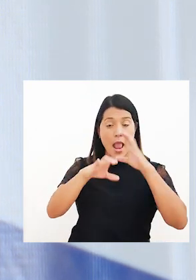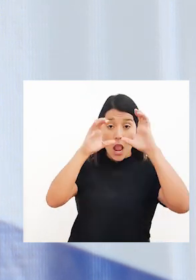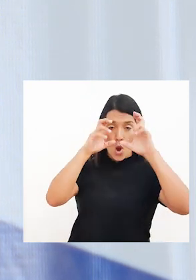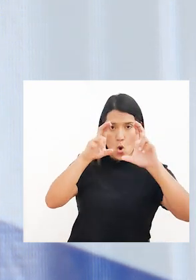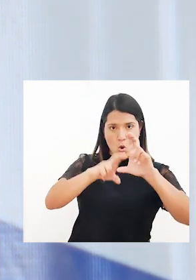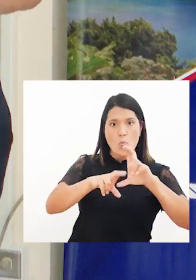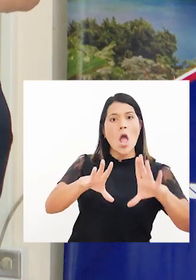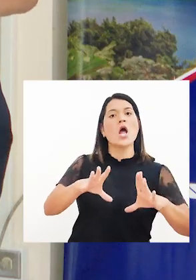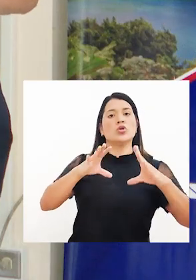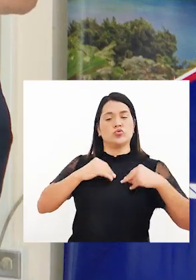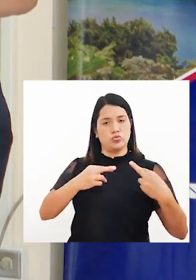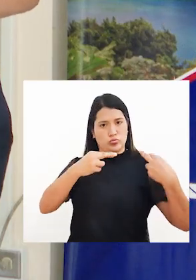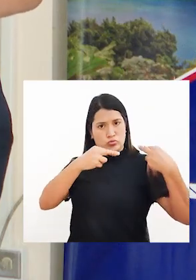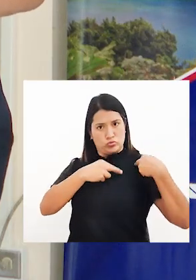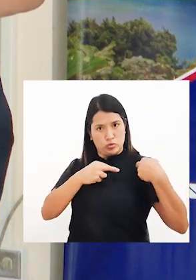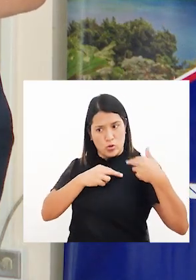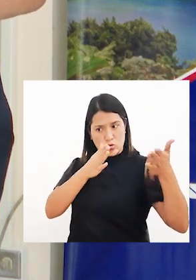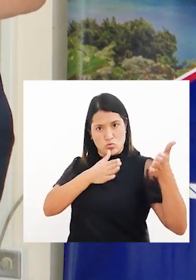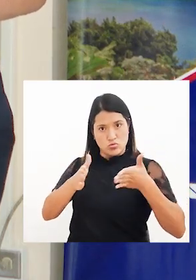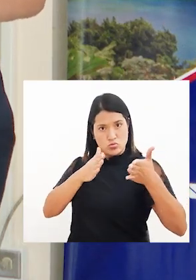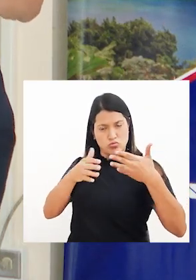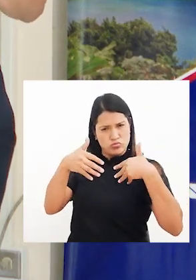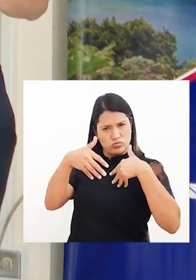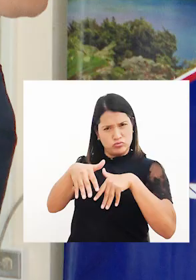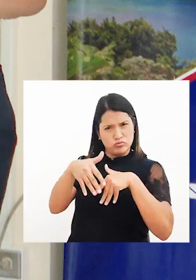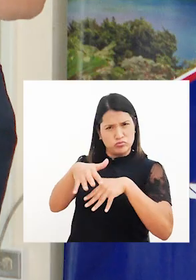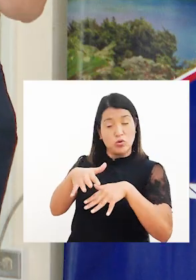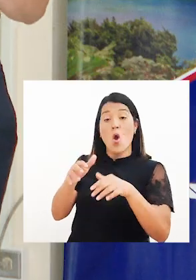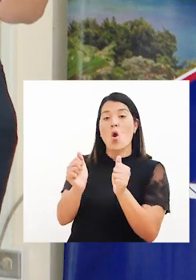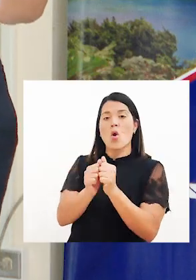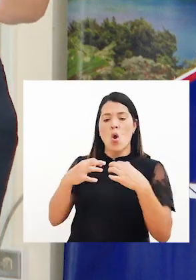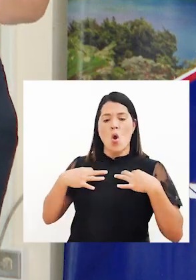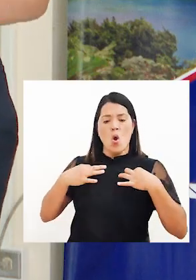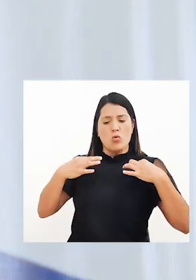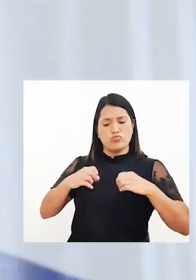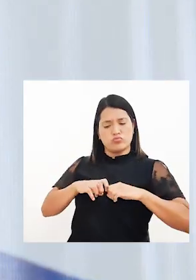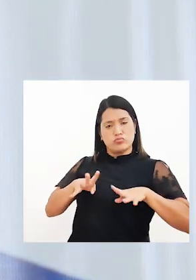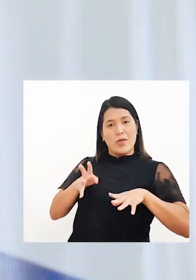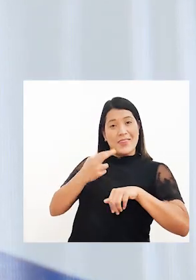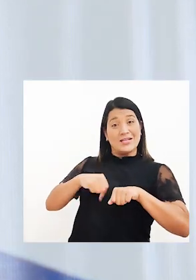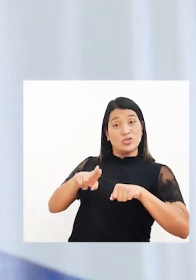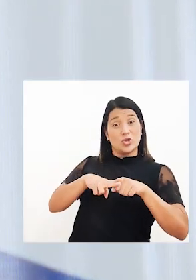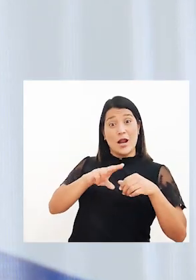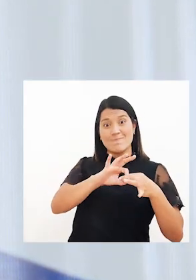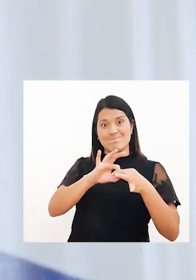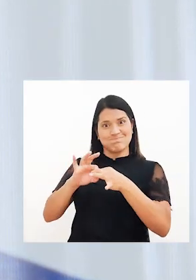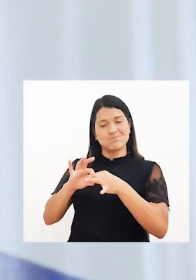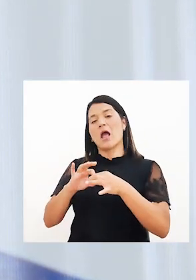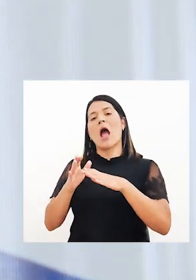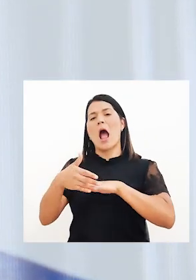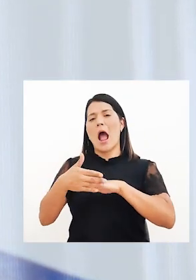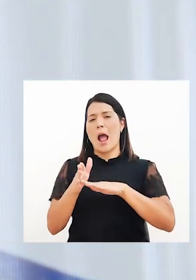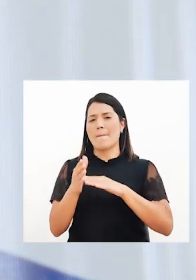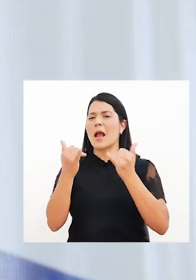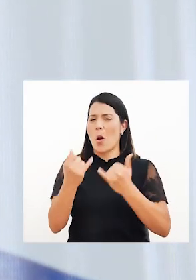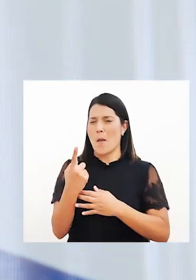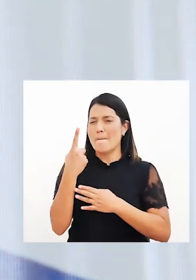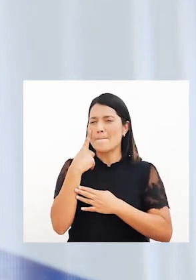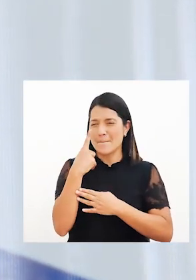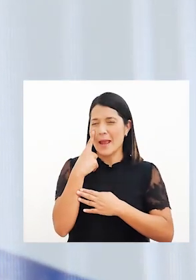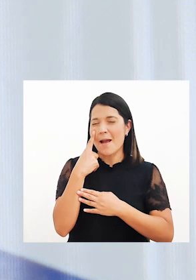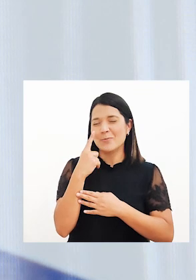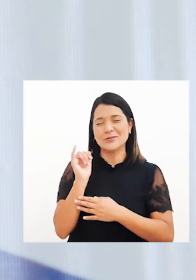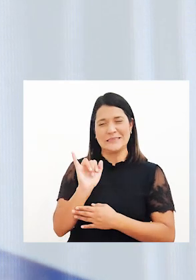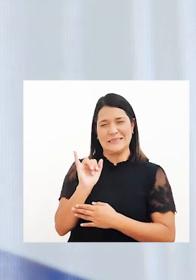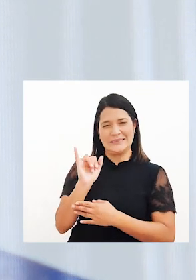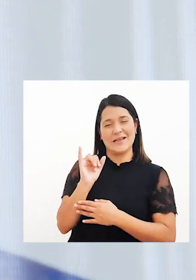del desfile y llevaron la vestimenta nacional de Jamaica. Veamos a continuación una nota sobre este bello